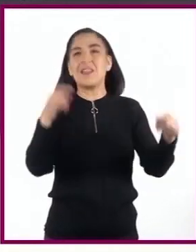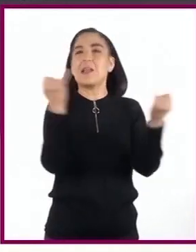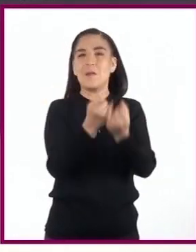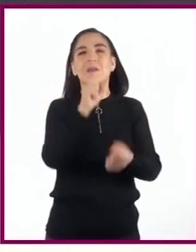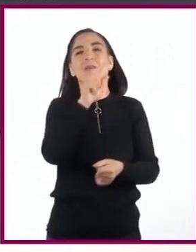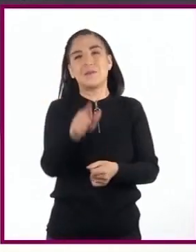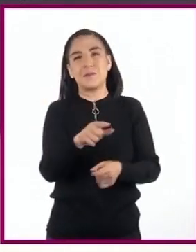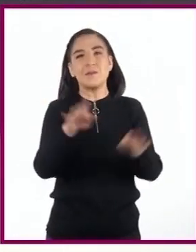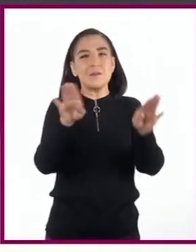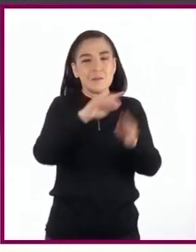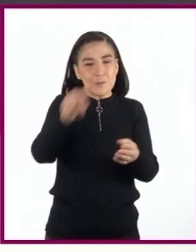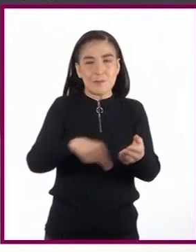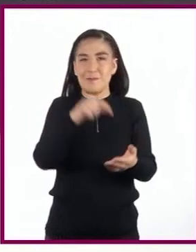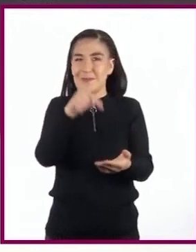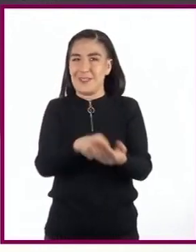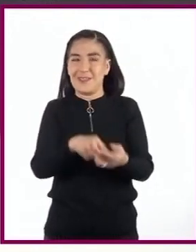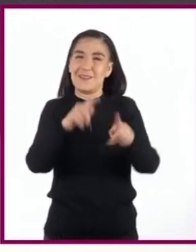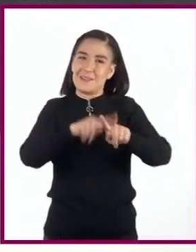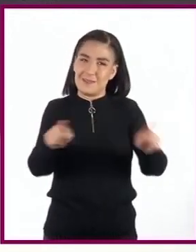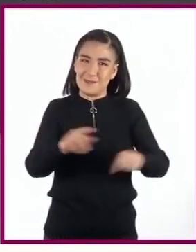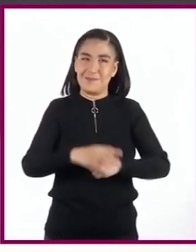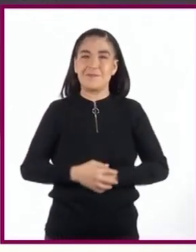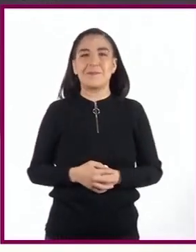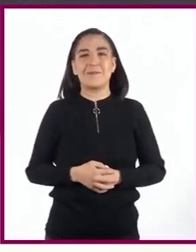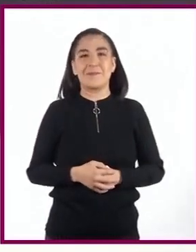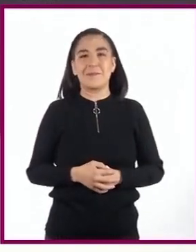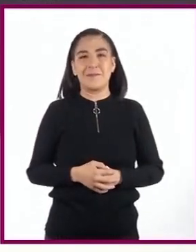la misma posición. Entonces,